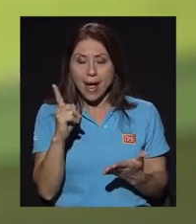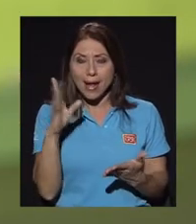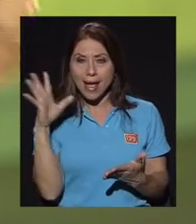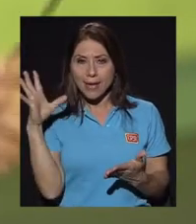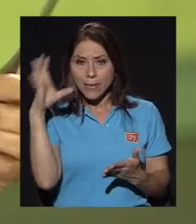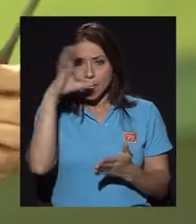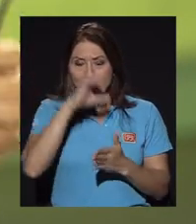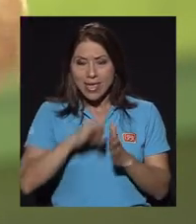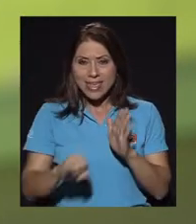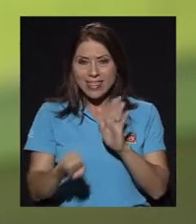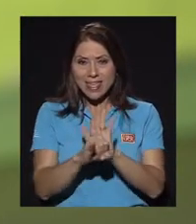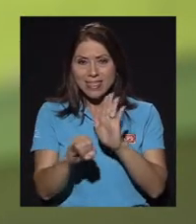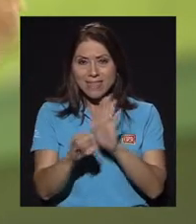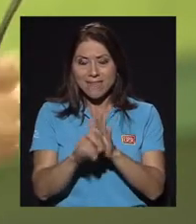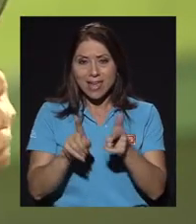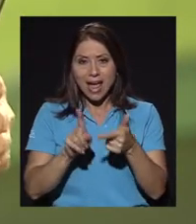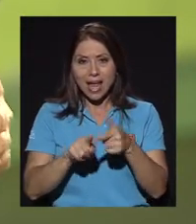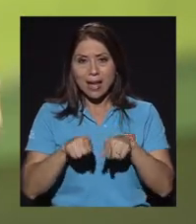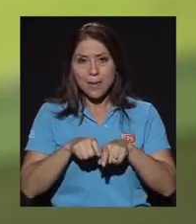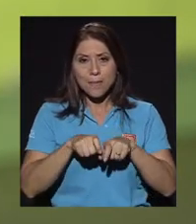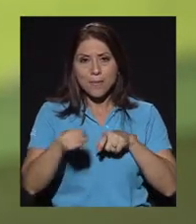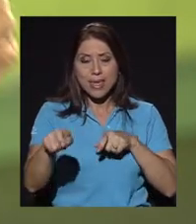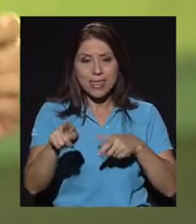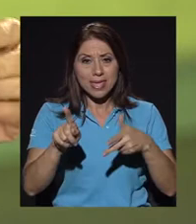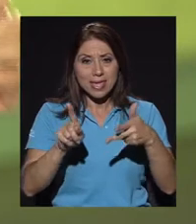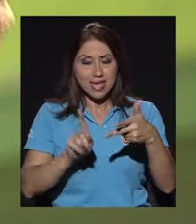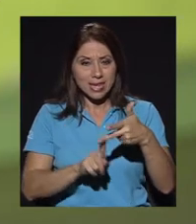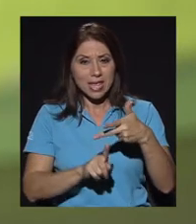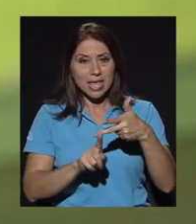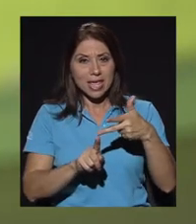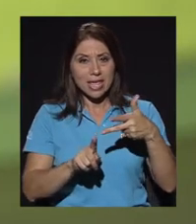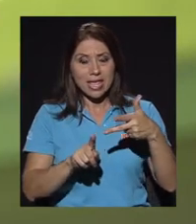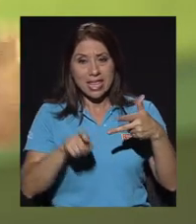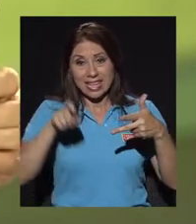identificar, medir y priorizar sus